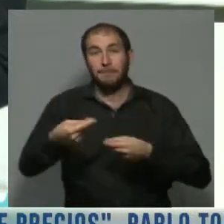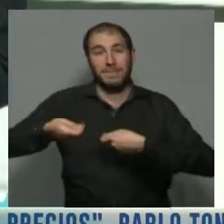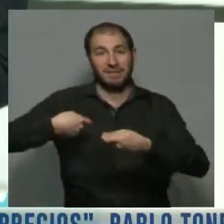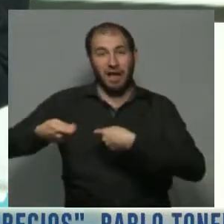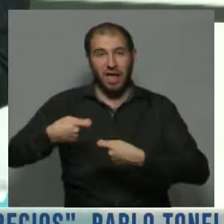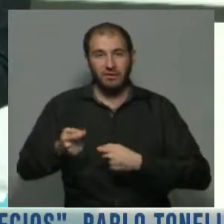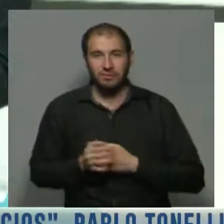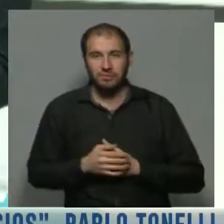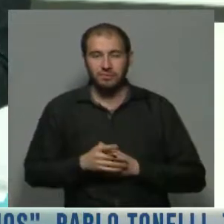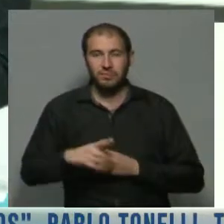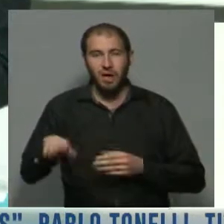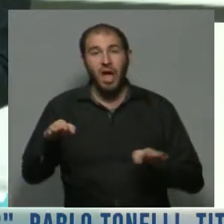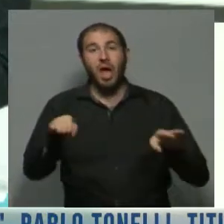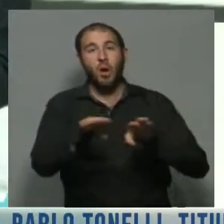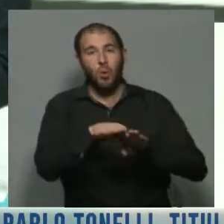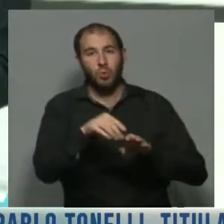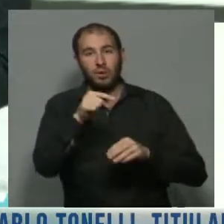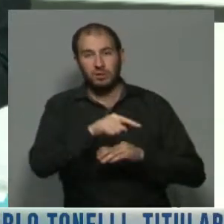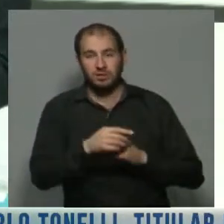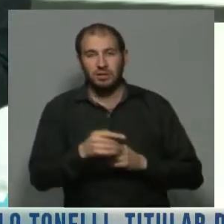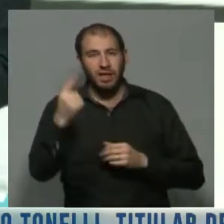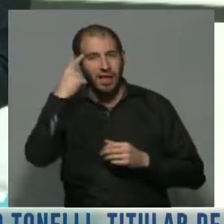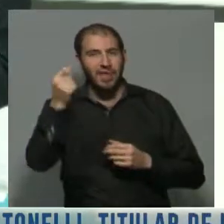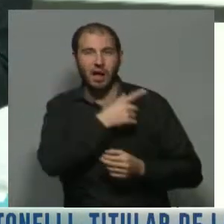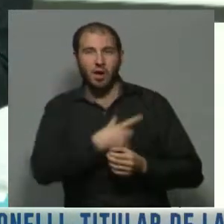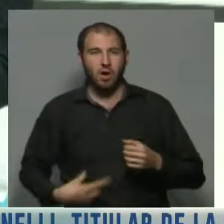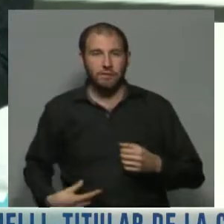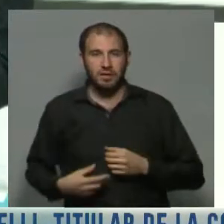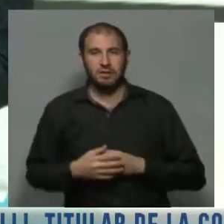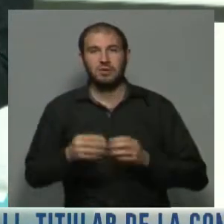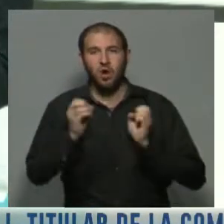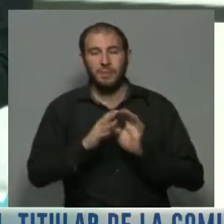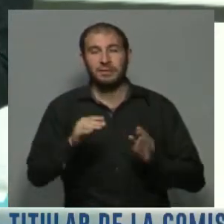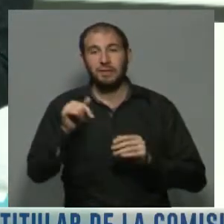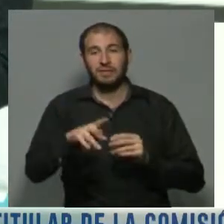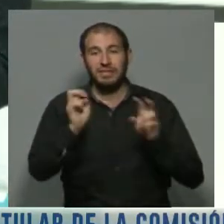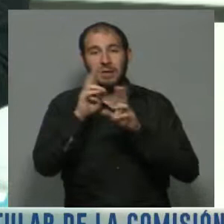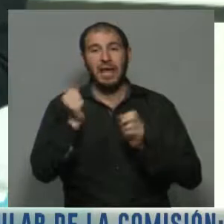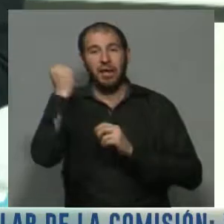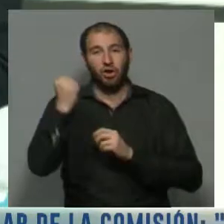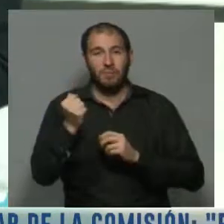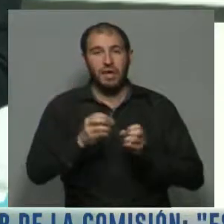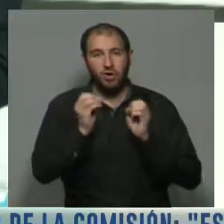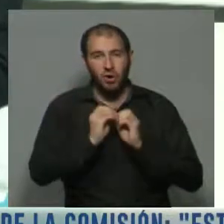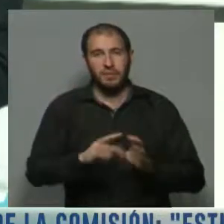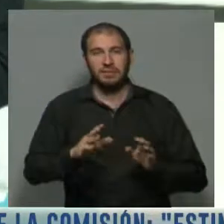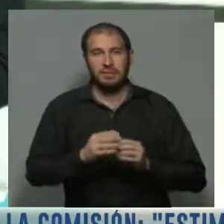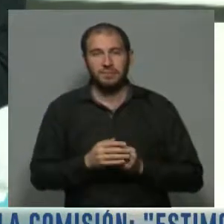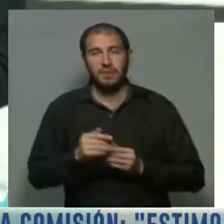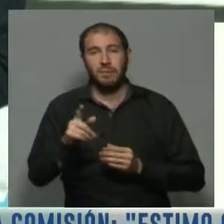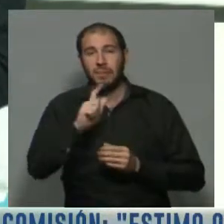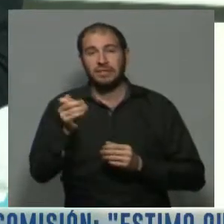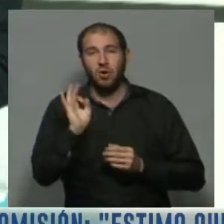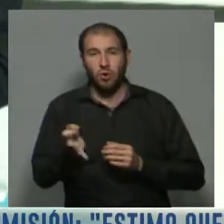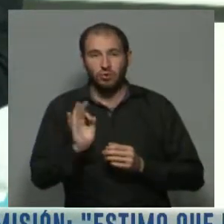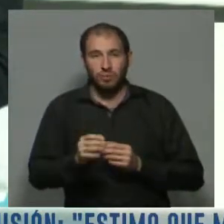mercados estaban en sintonía con lo que pensaba el gobierno aplicar en medida de materia económica a partir de este mes de